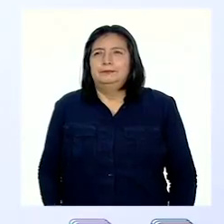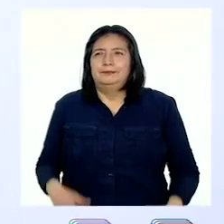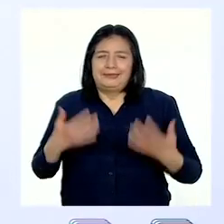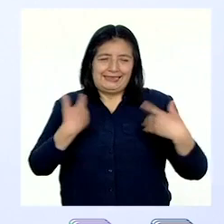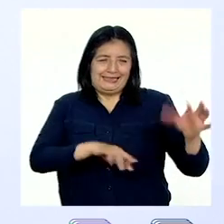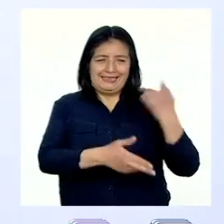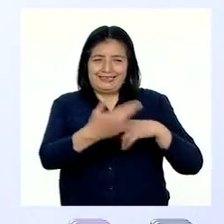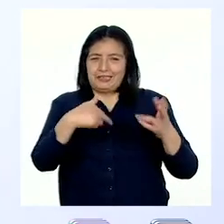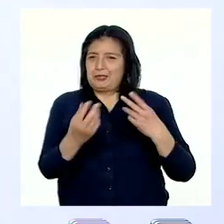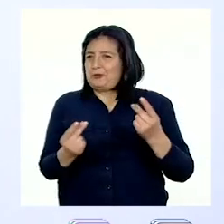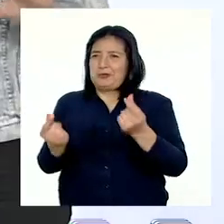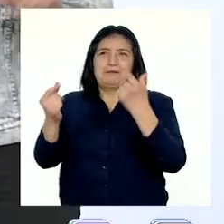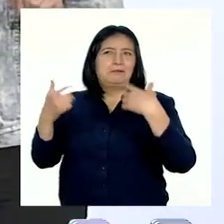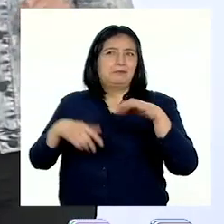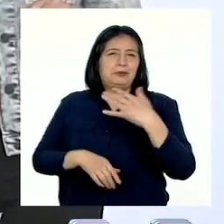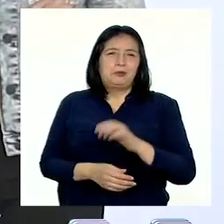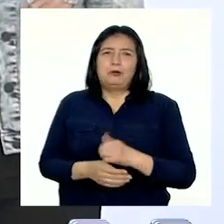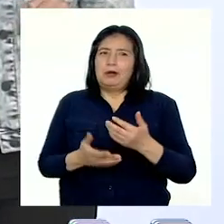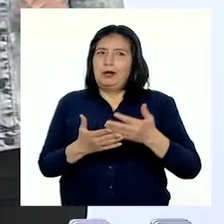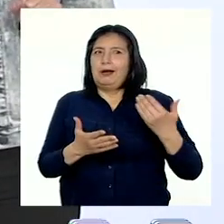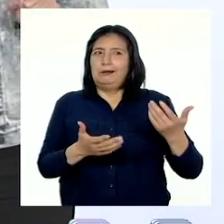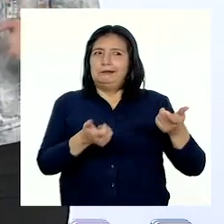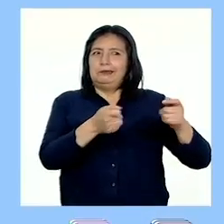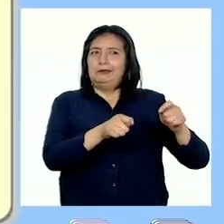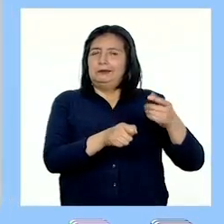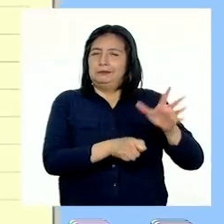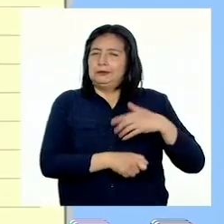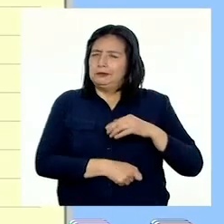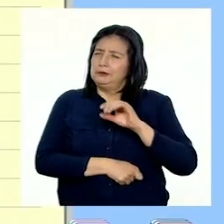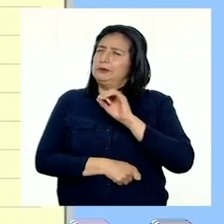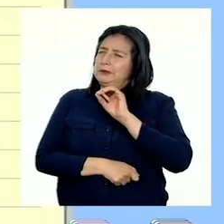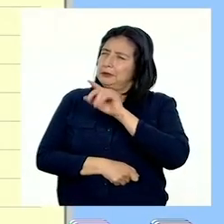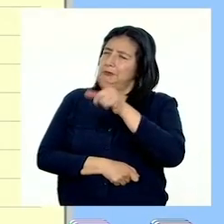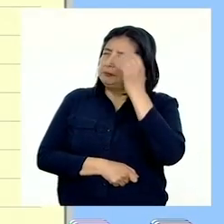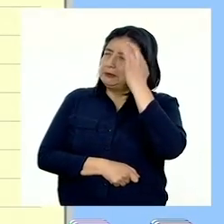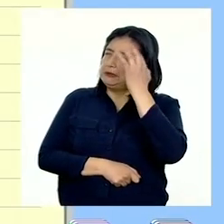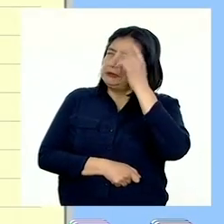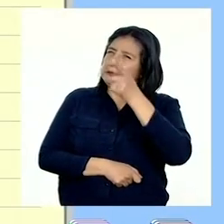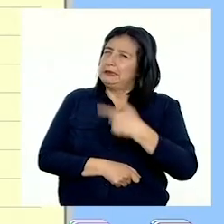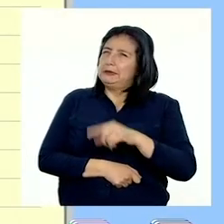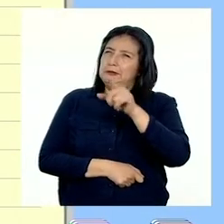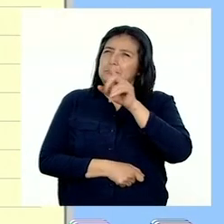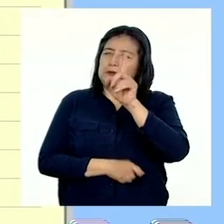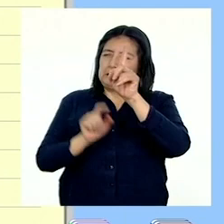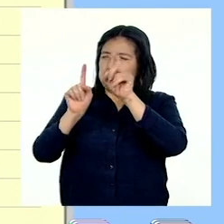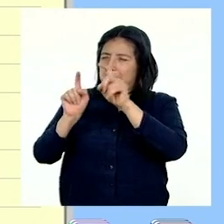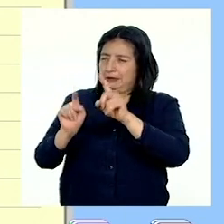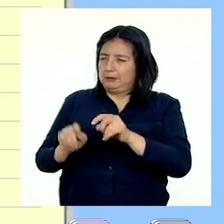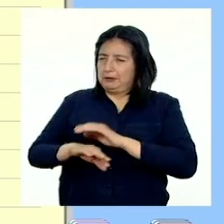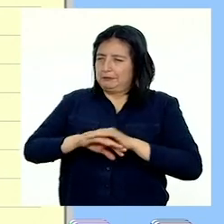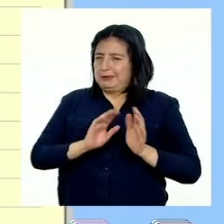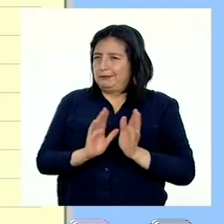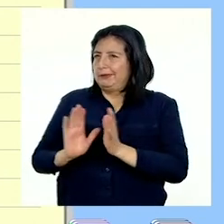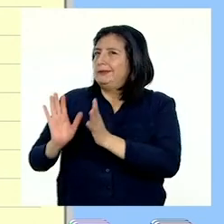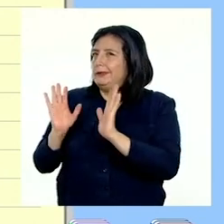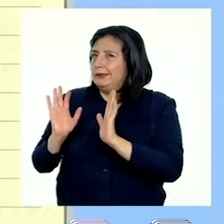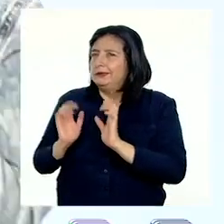De regreso así de rápido. Antes de irnos a la pausa, los dejamos reflexionando sobre nuestras preguntas de